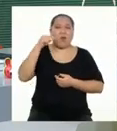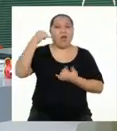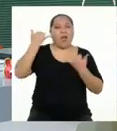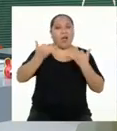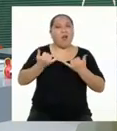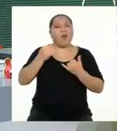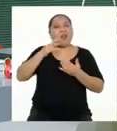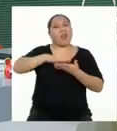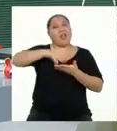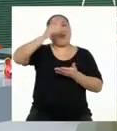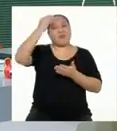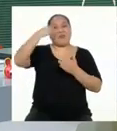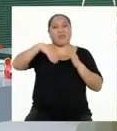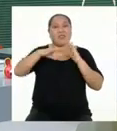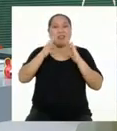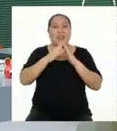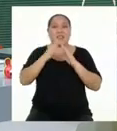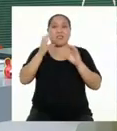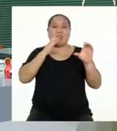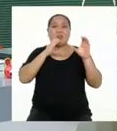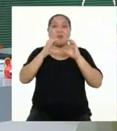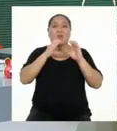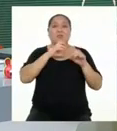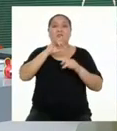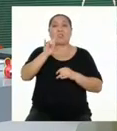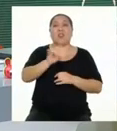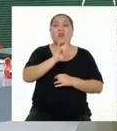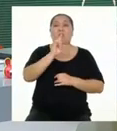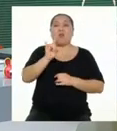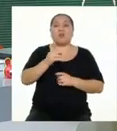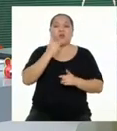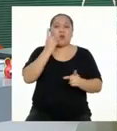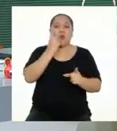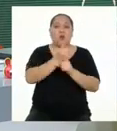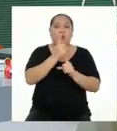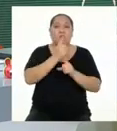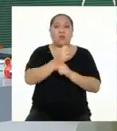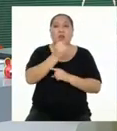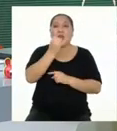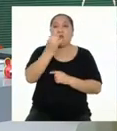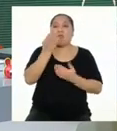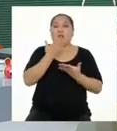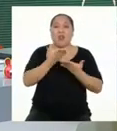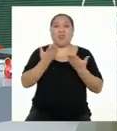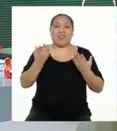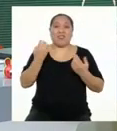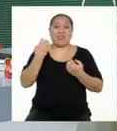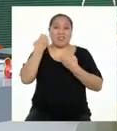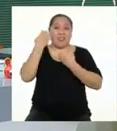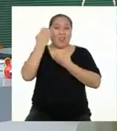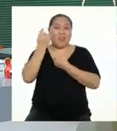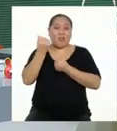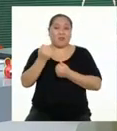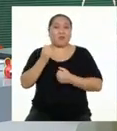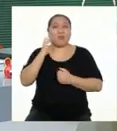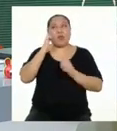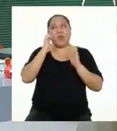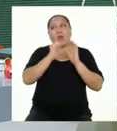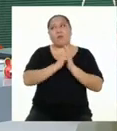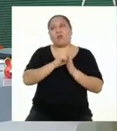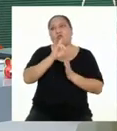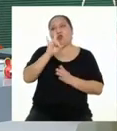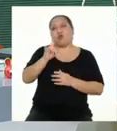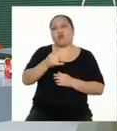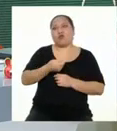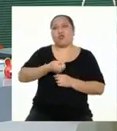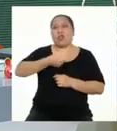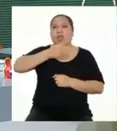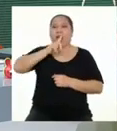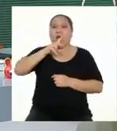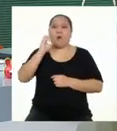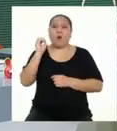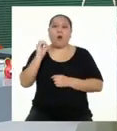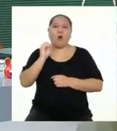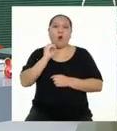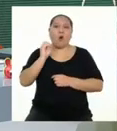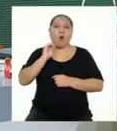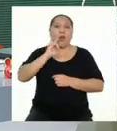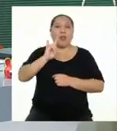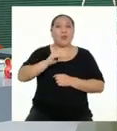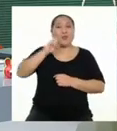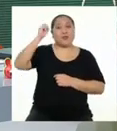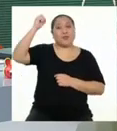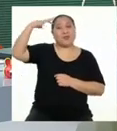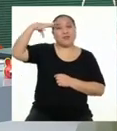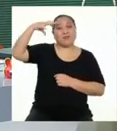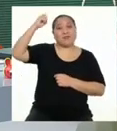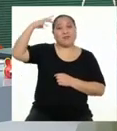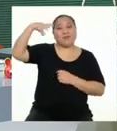Aprendo en Casa conversaremos sobre el uso adecuado de algunos recursos económicos, como el agua potable o la energía eléctrica